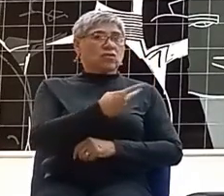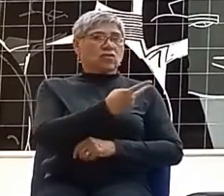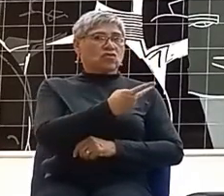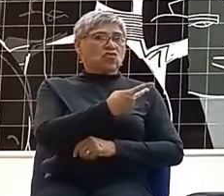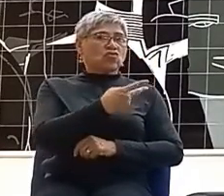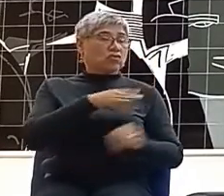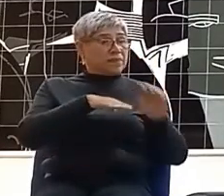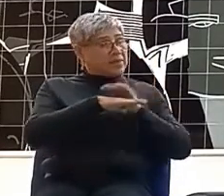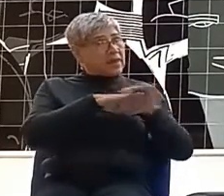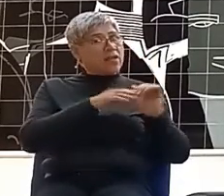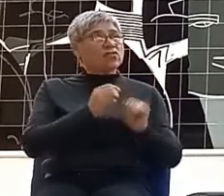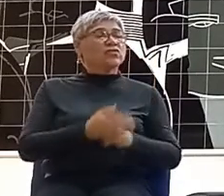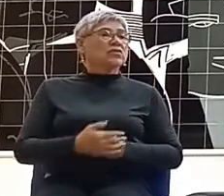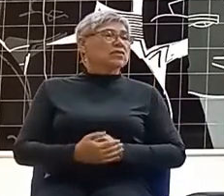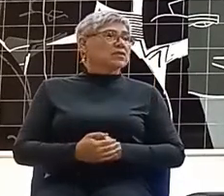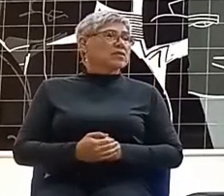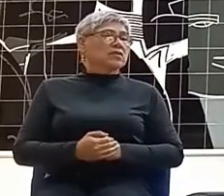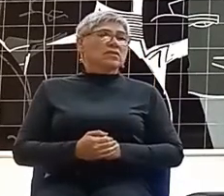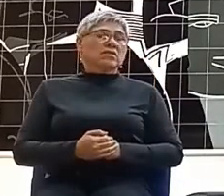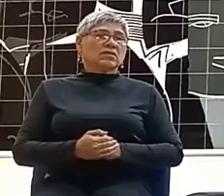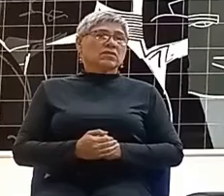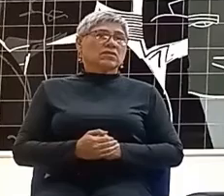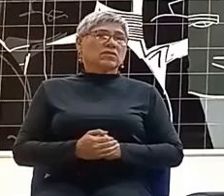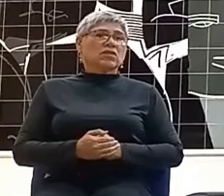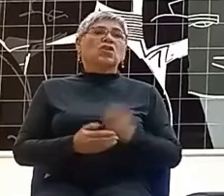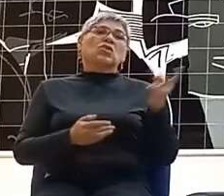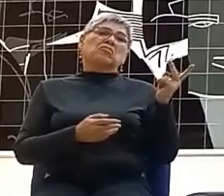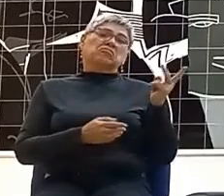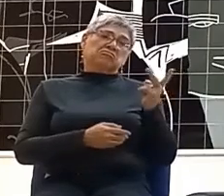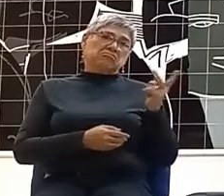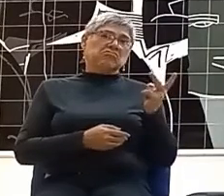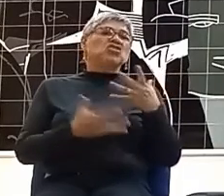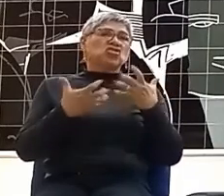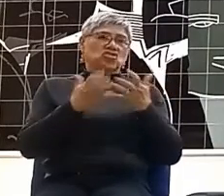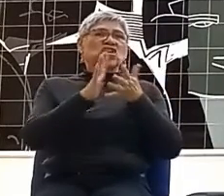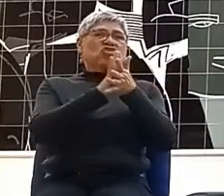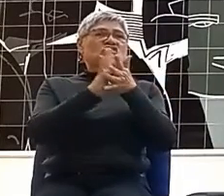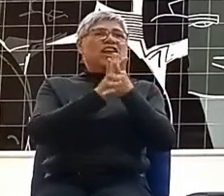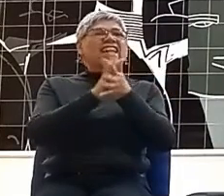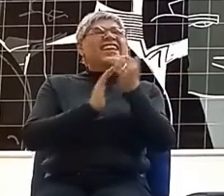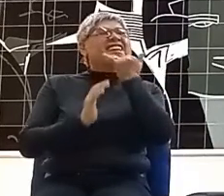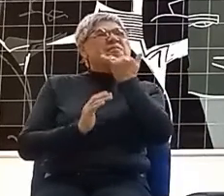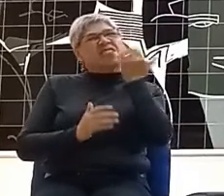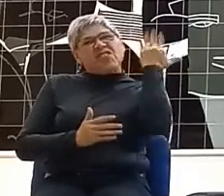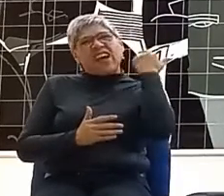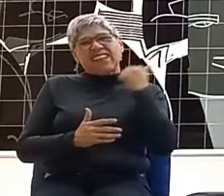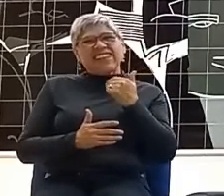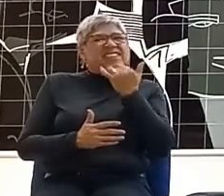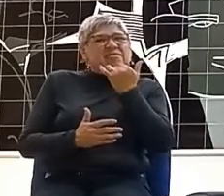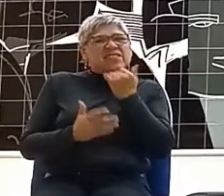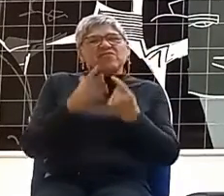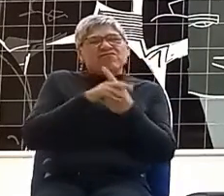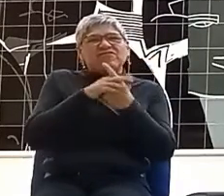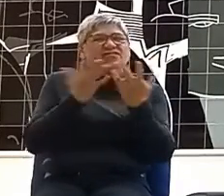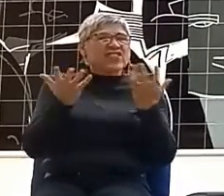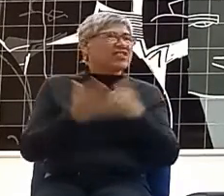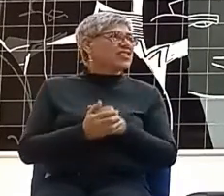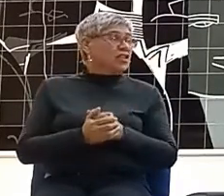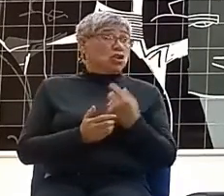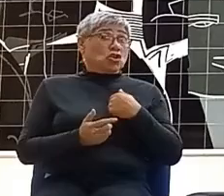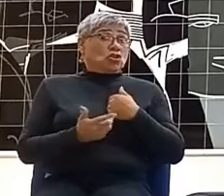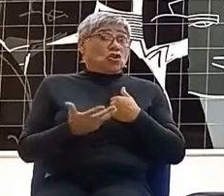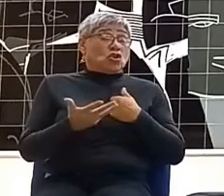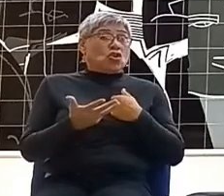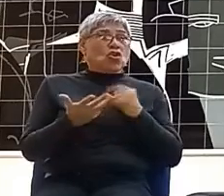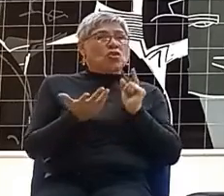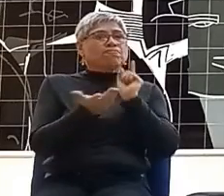dos invitados de lujo, estas dos luminarias, con las que quiero contarles una anécdota muy especial. Fueron con ellos que